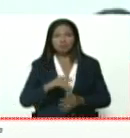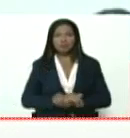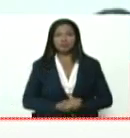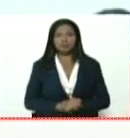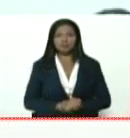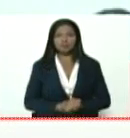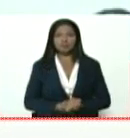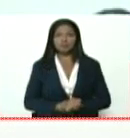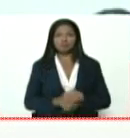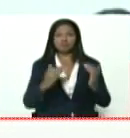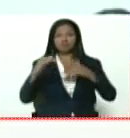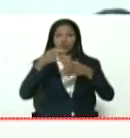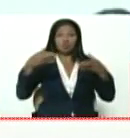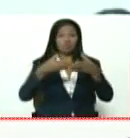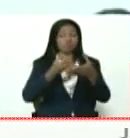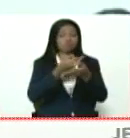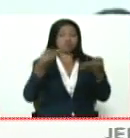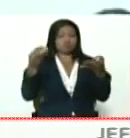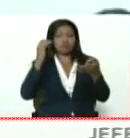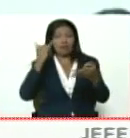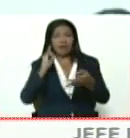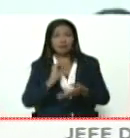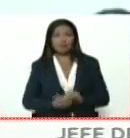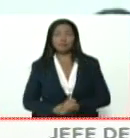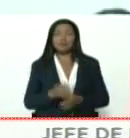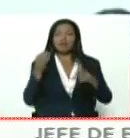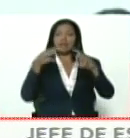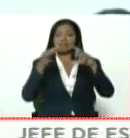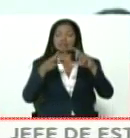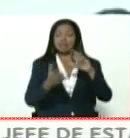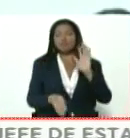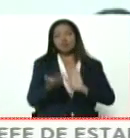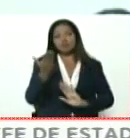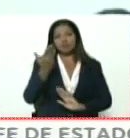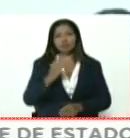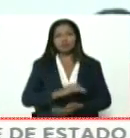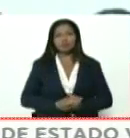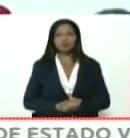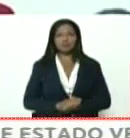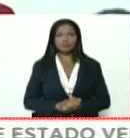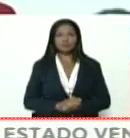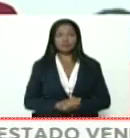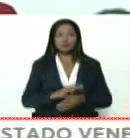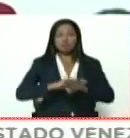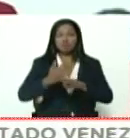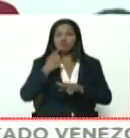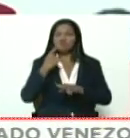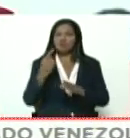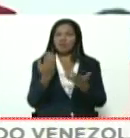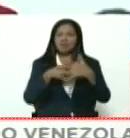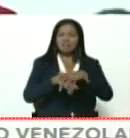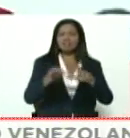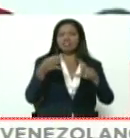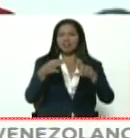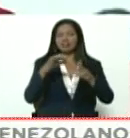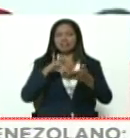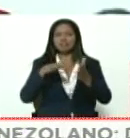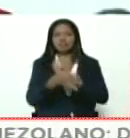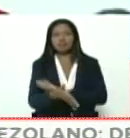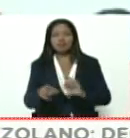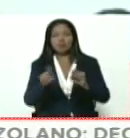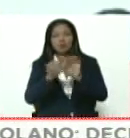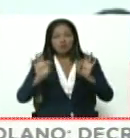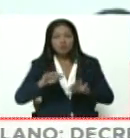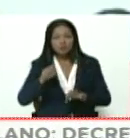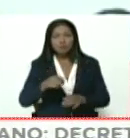Un super equipo. Y la carnetización es importante. Porque yo digo, a través del carnet,